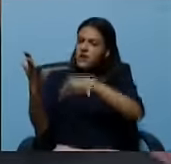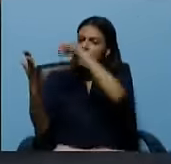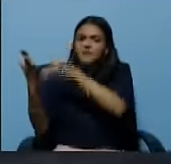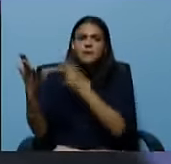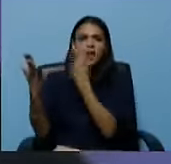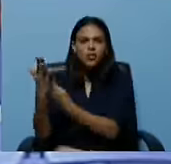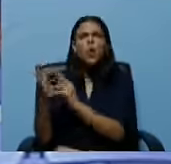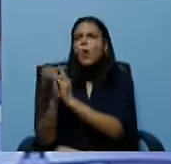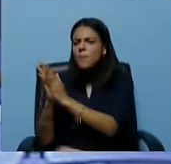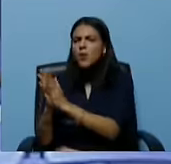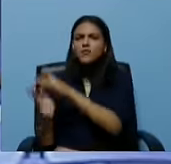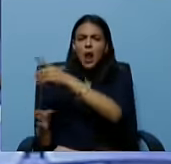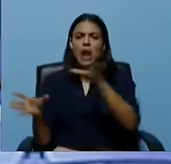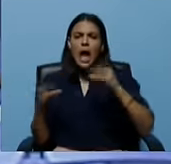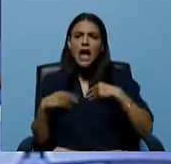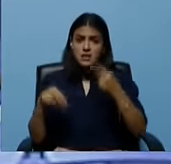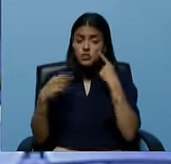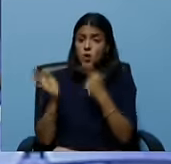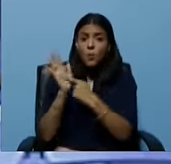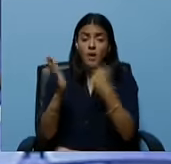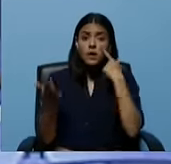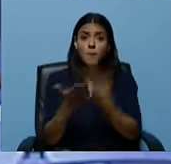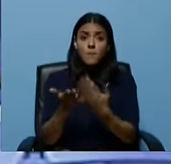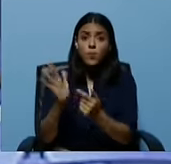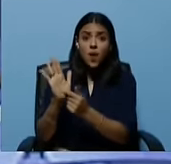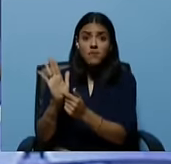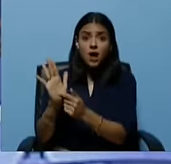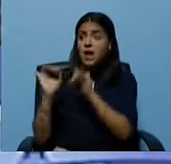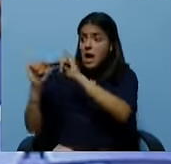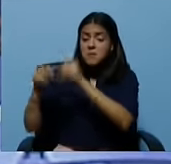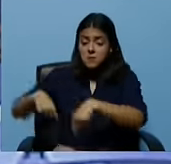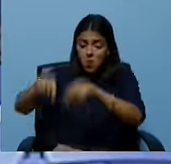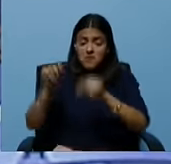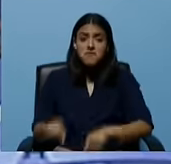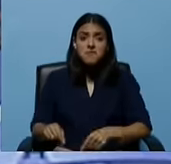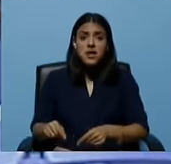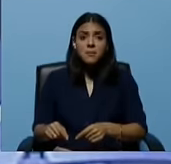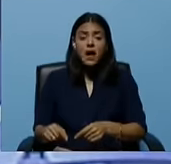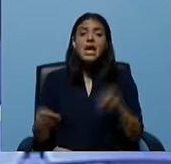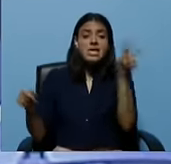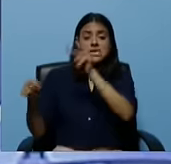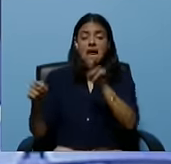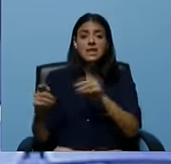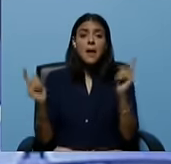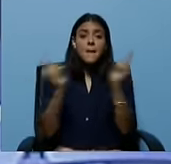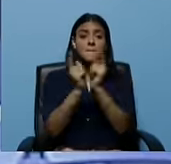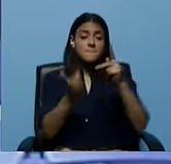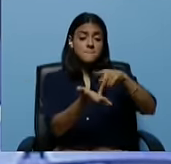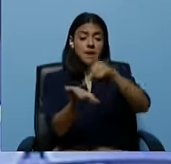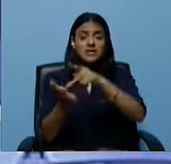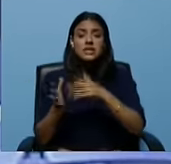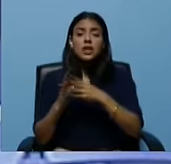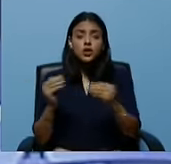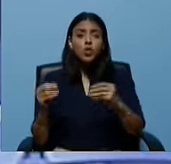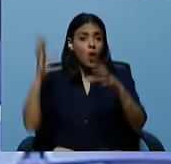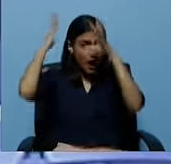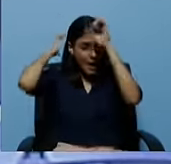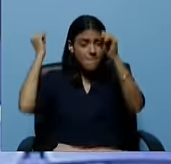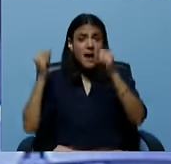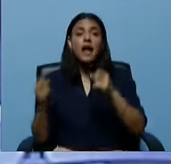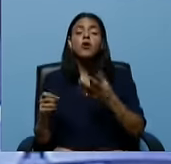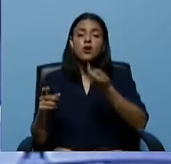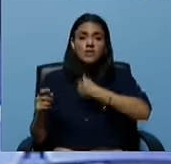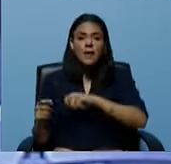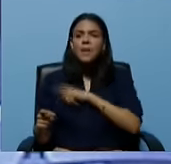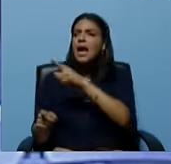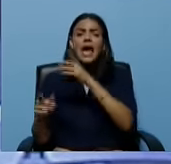Después de leerla, y acabo de mostrarte las pruebas, de que fue leída en presencia también del embajador de España. No es testigo porque